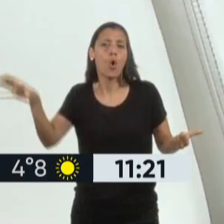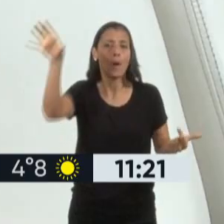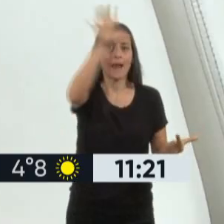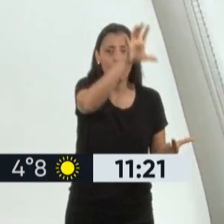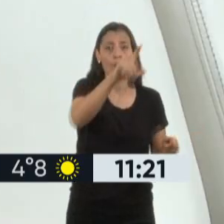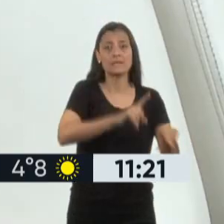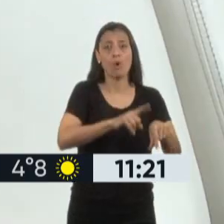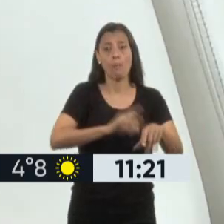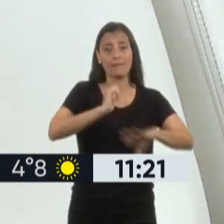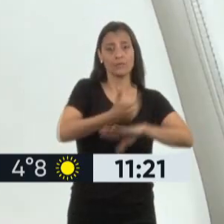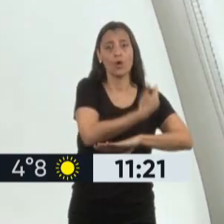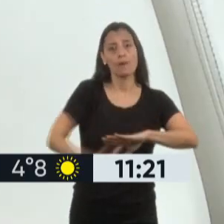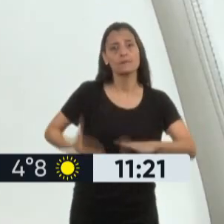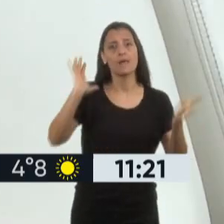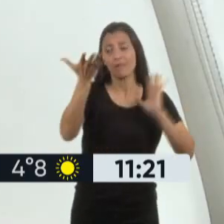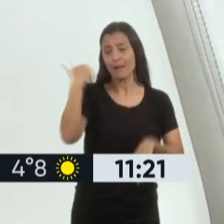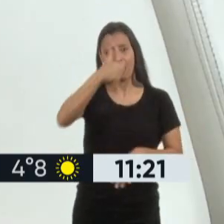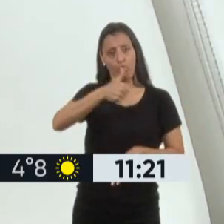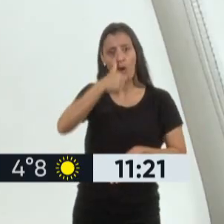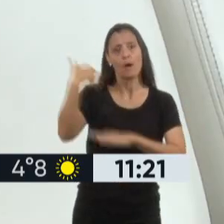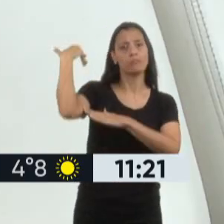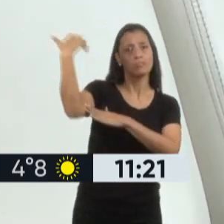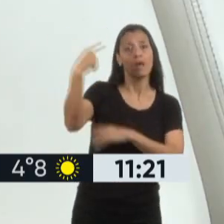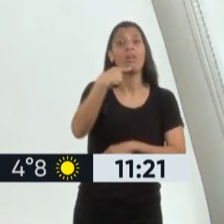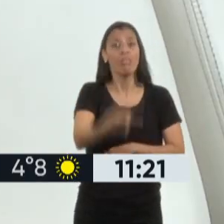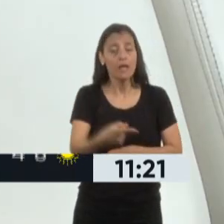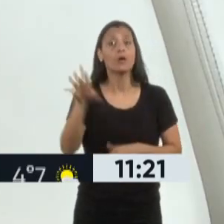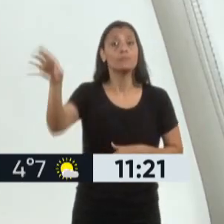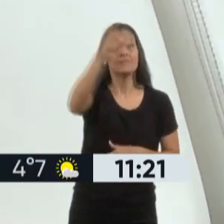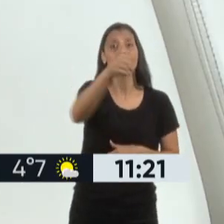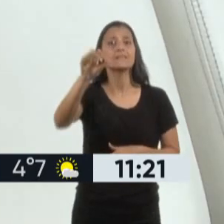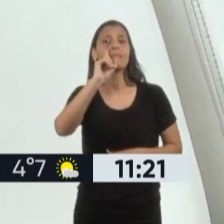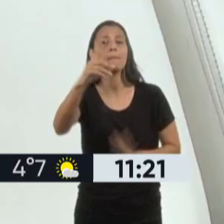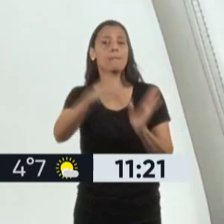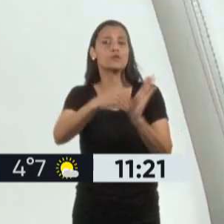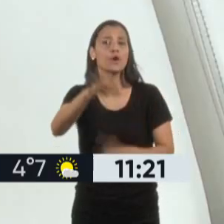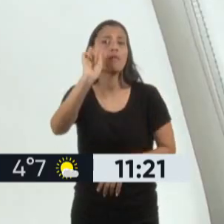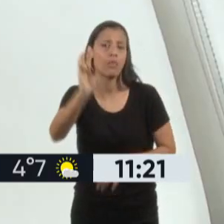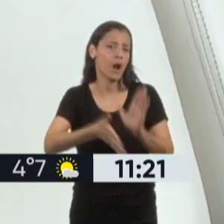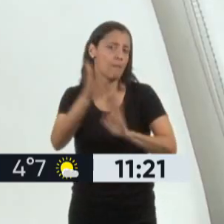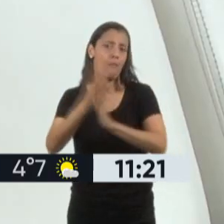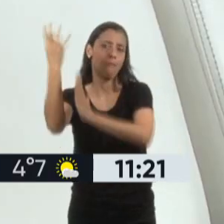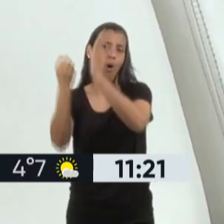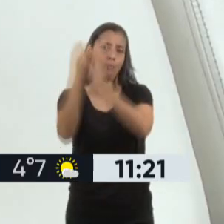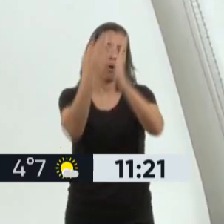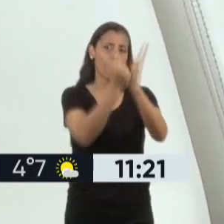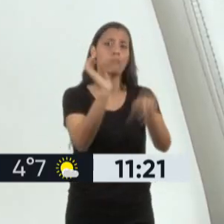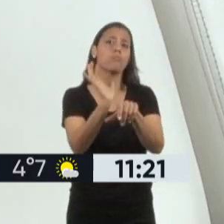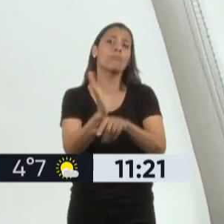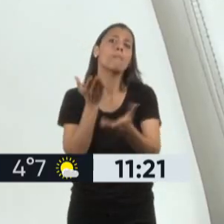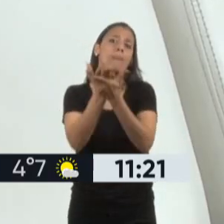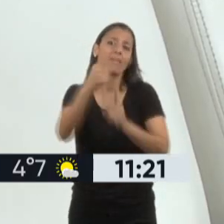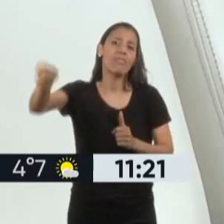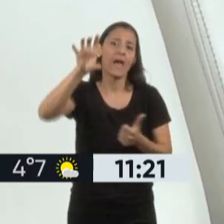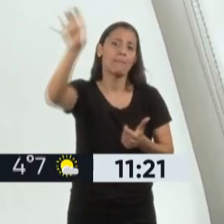digamos, el discurso del domingo del presidente del recorte de 60.000 millones de dólares que el presidente sugiere que hagan las